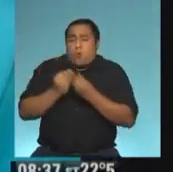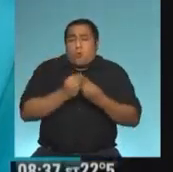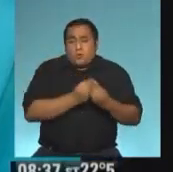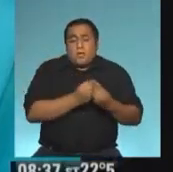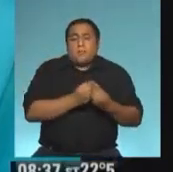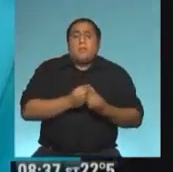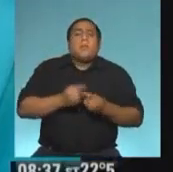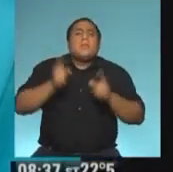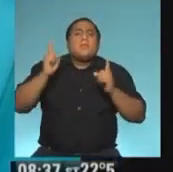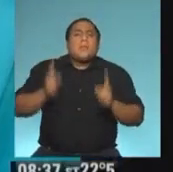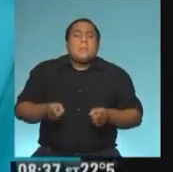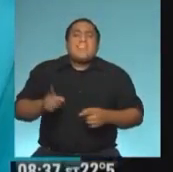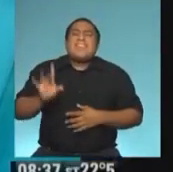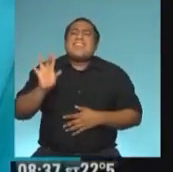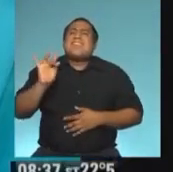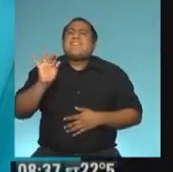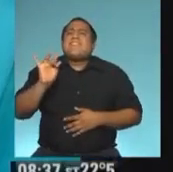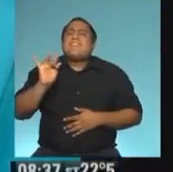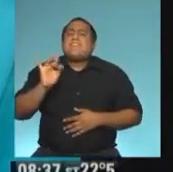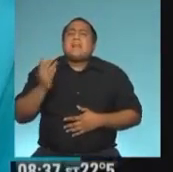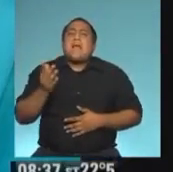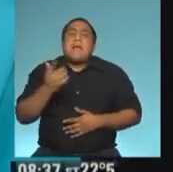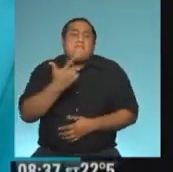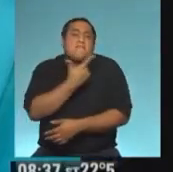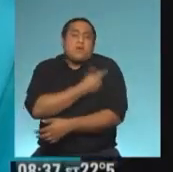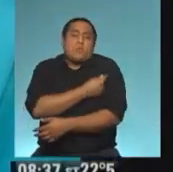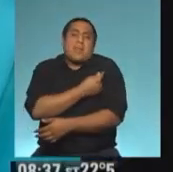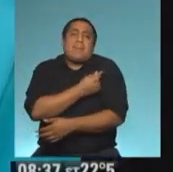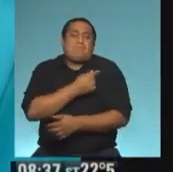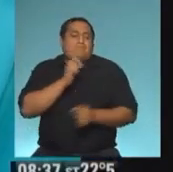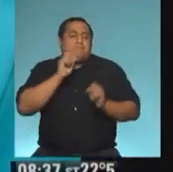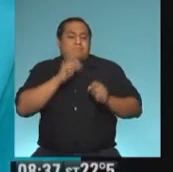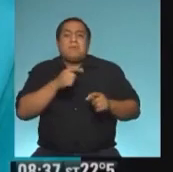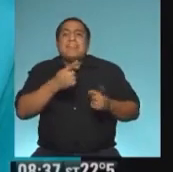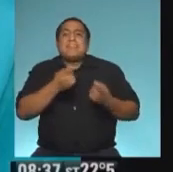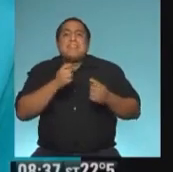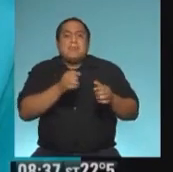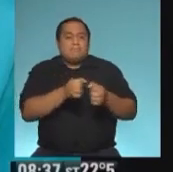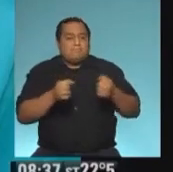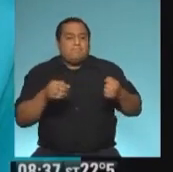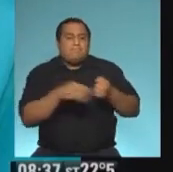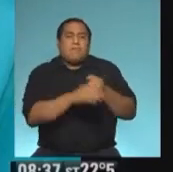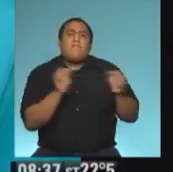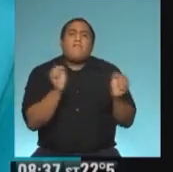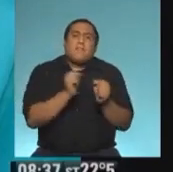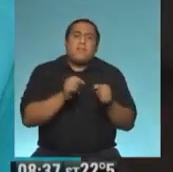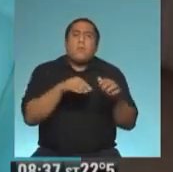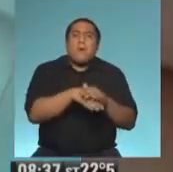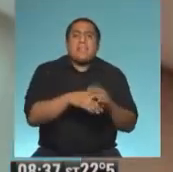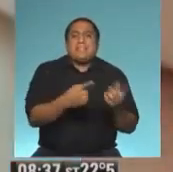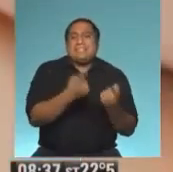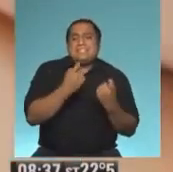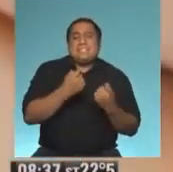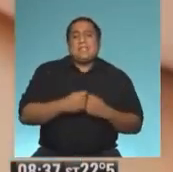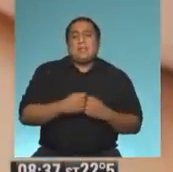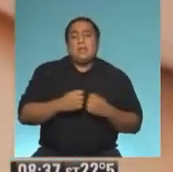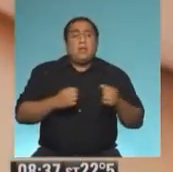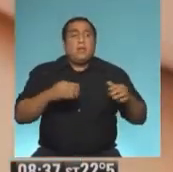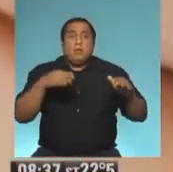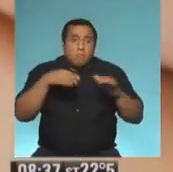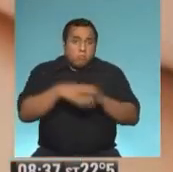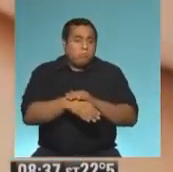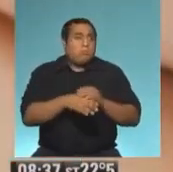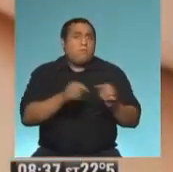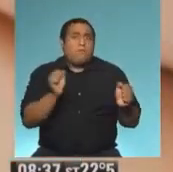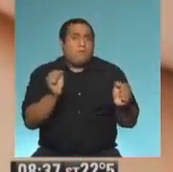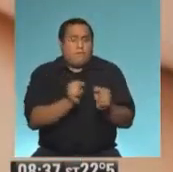Le da también mucha complejidad a las características de las vacunas, por supuesto, cadenas de frío, algunas claro, que se tienen que concentrar en,